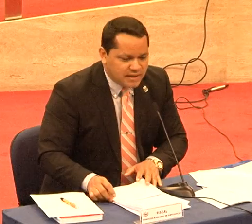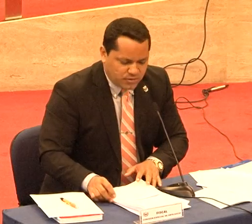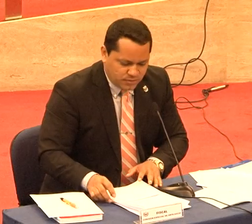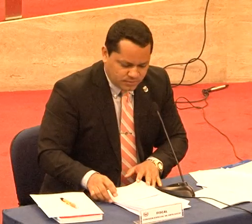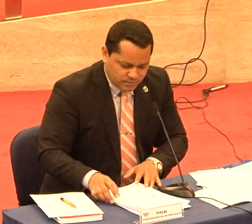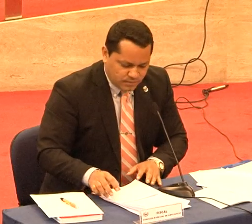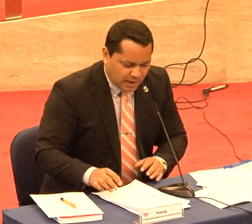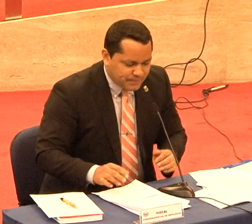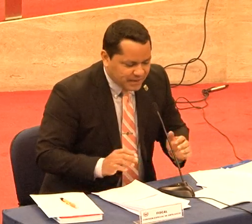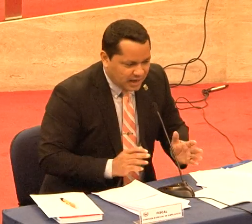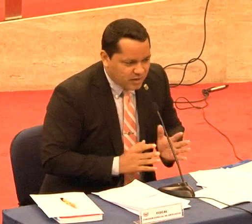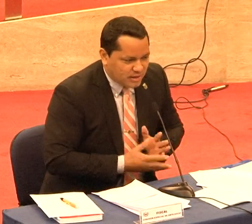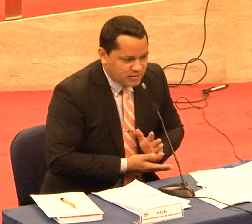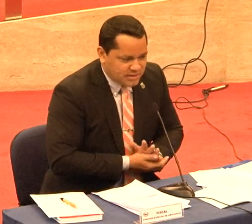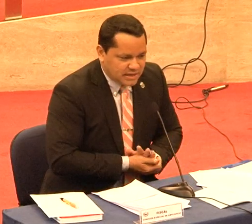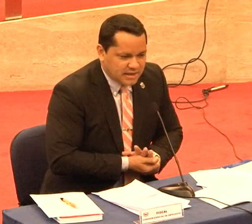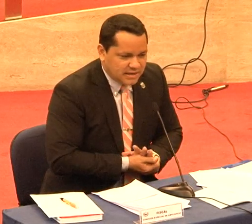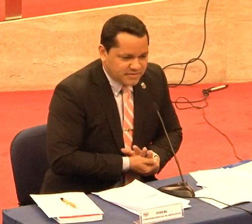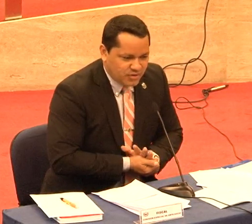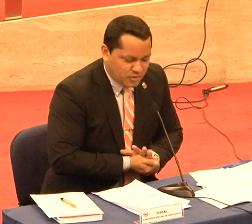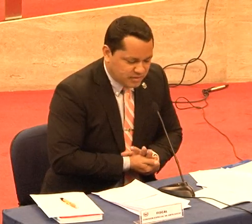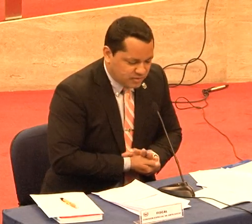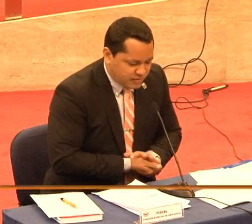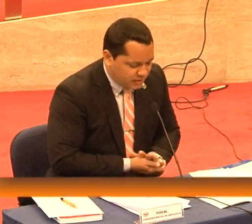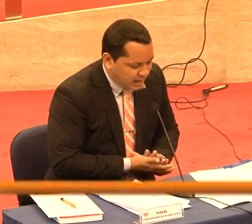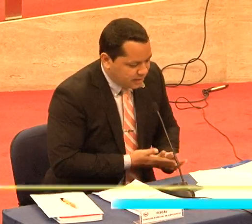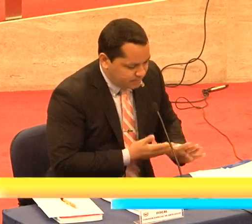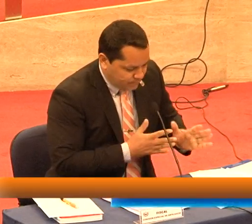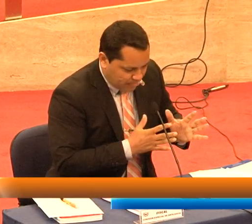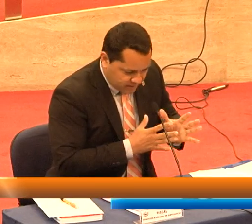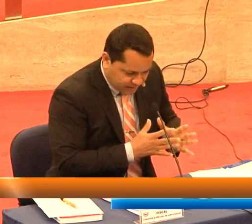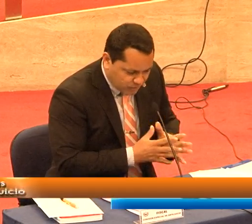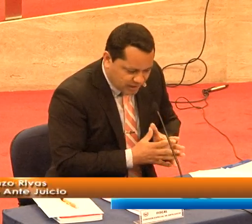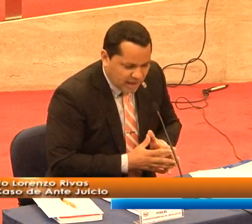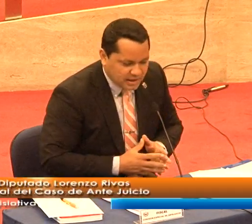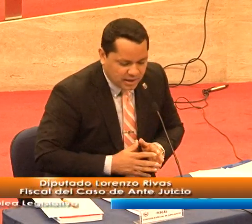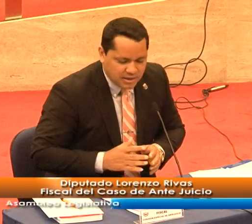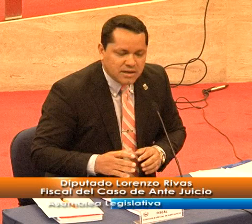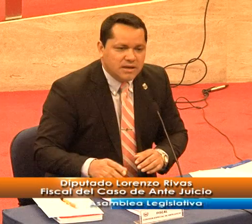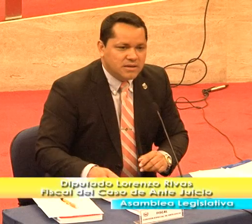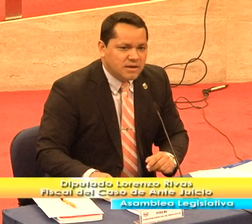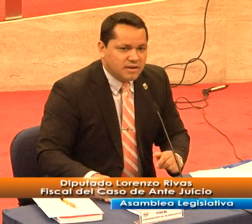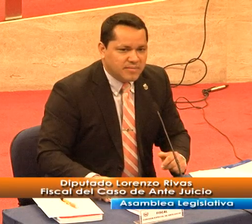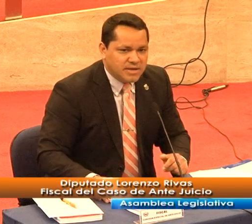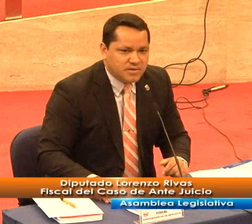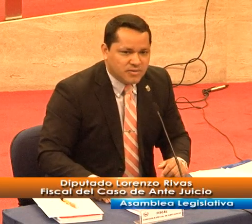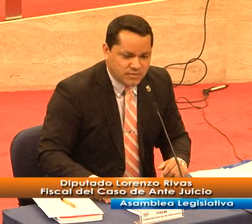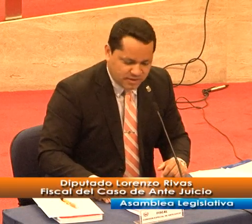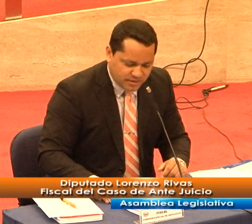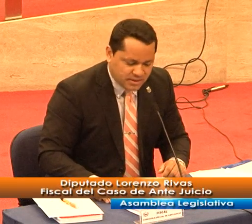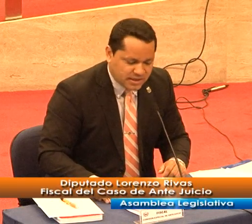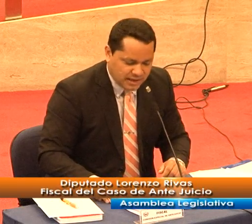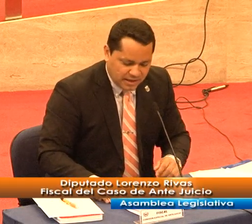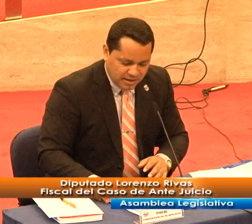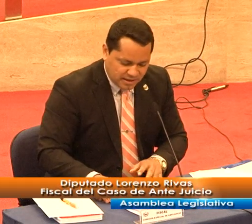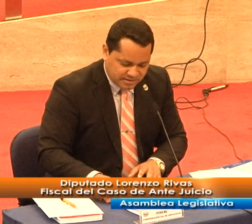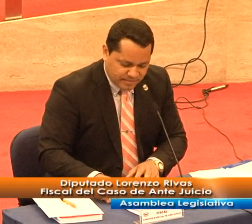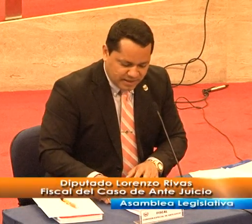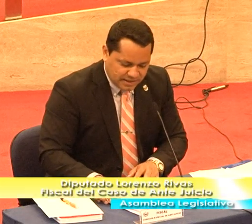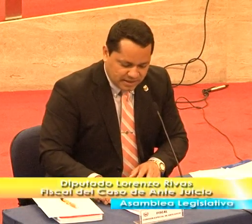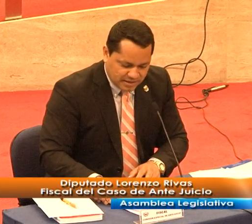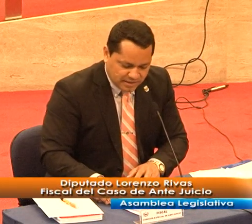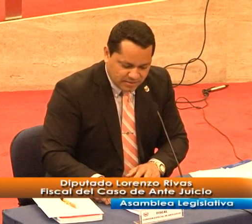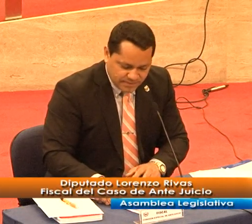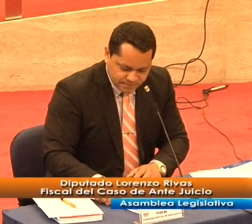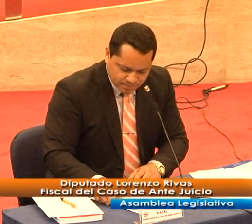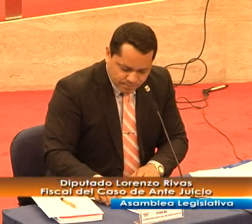Yo considero, apegado a nuestra legislación constitucional secundaria y el reglamento interior de la